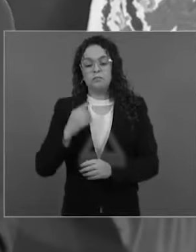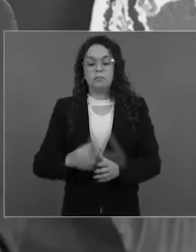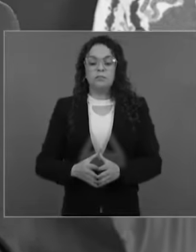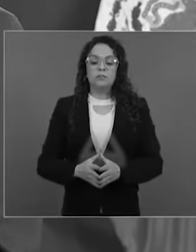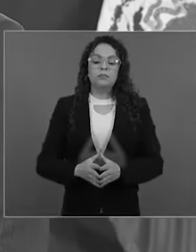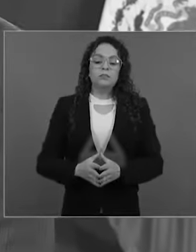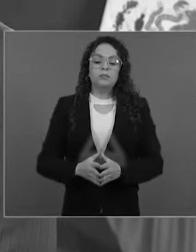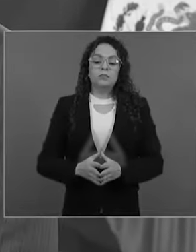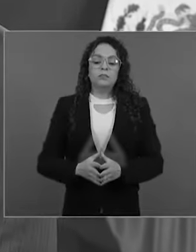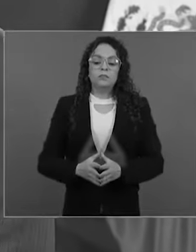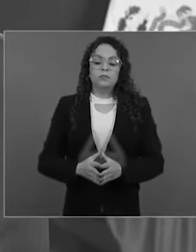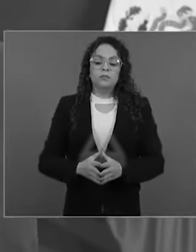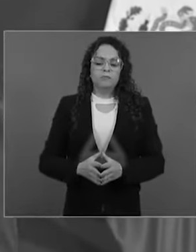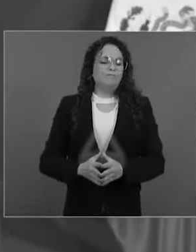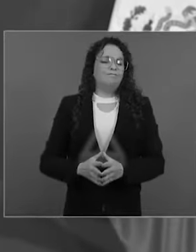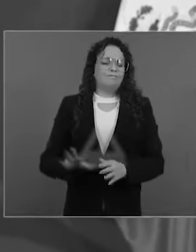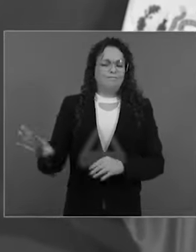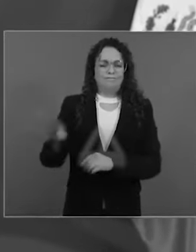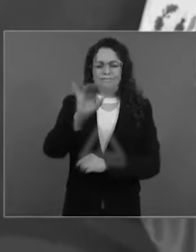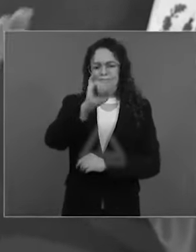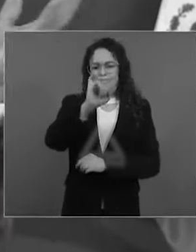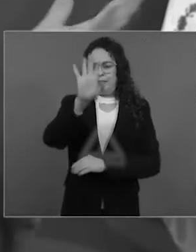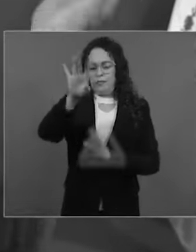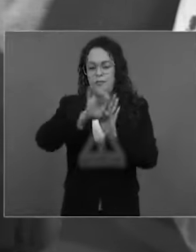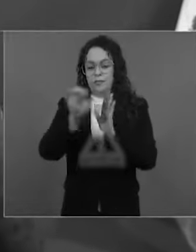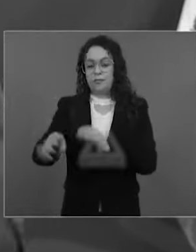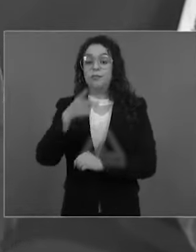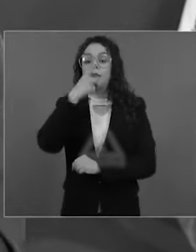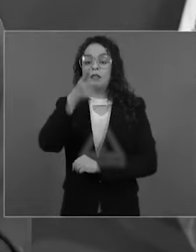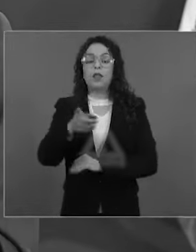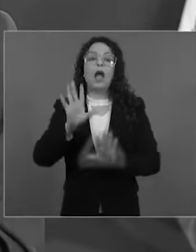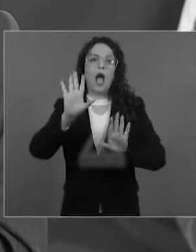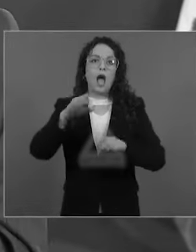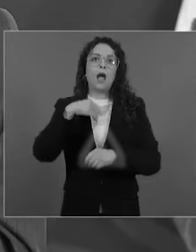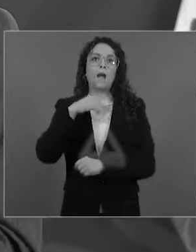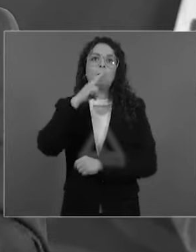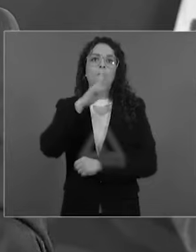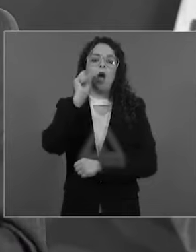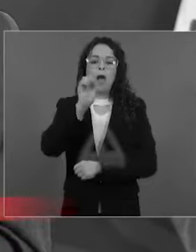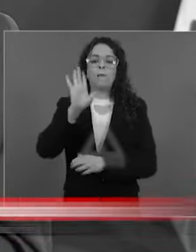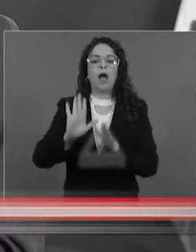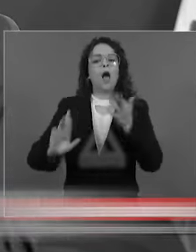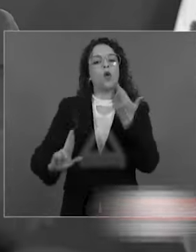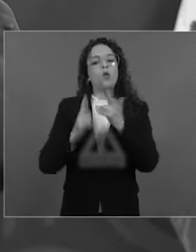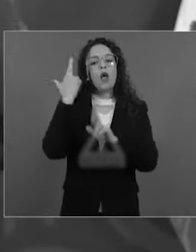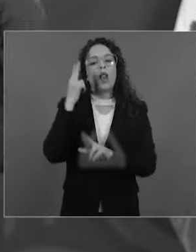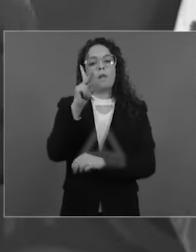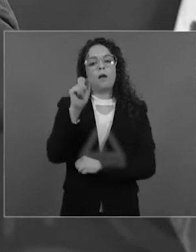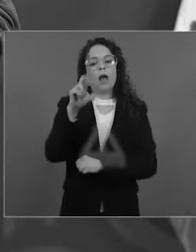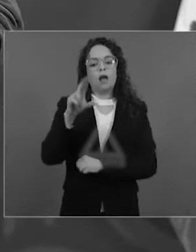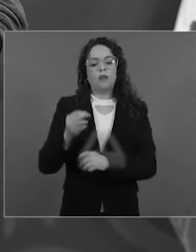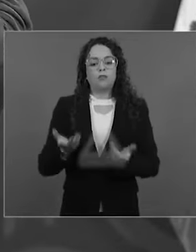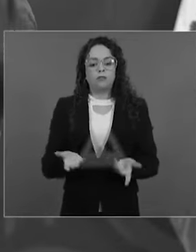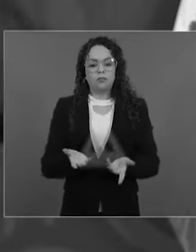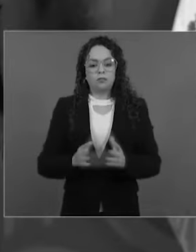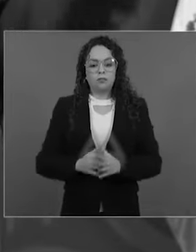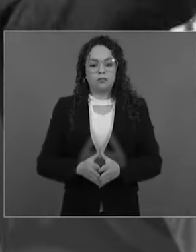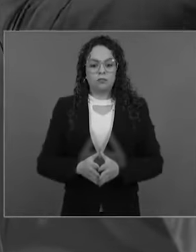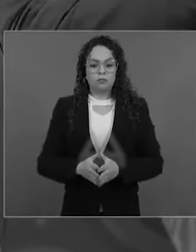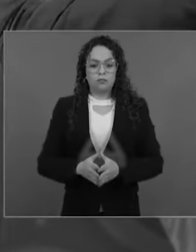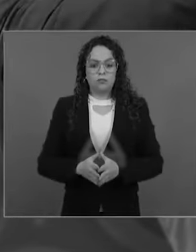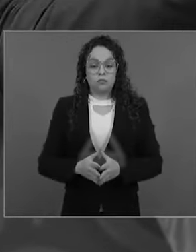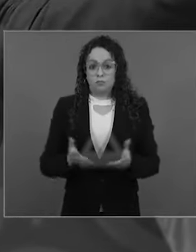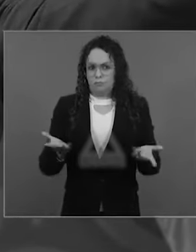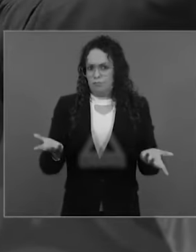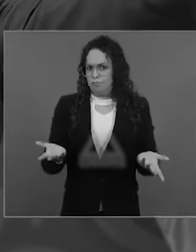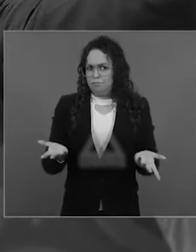Sí, dicen, por ejemplo, vamos a hacer un paro, ¿no? O sea, pues si se van de vacaciones, no sé cuánto